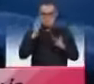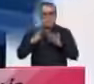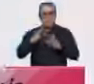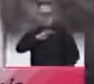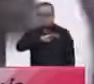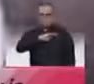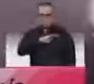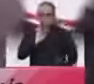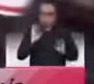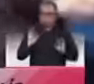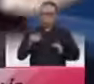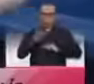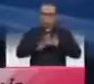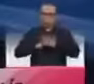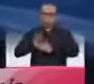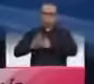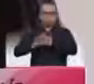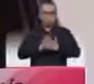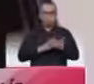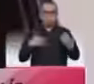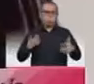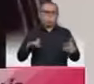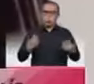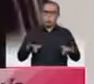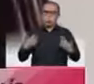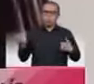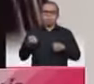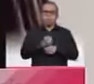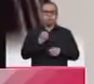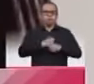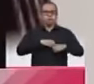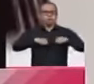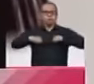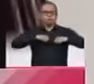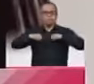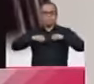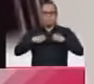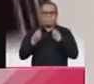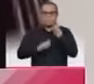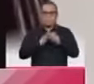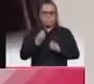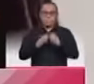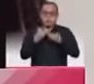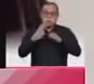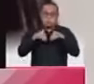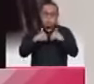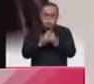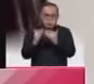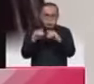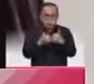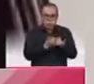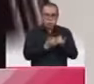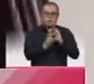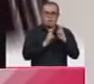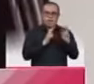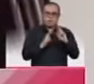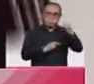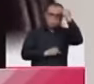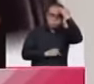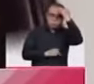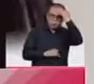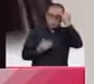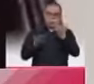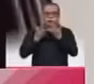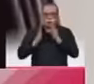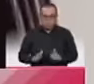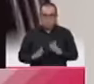aspectos calificados. Ha logrado muy buenos programas en todo el tema de deserción escolar y la relación estudiante-docente, que ha sido, digamos,